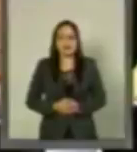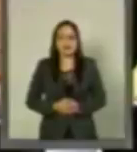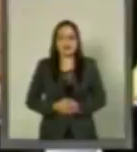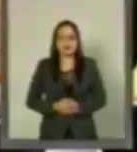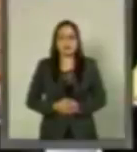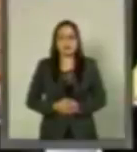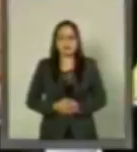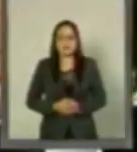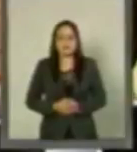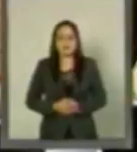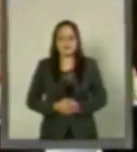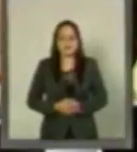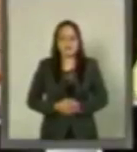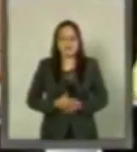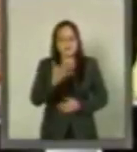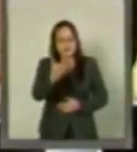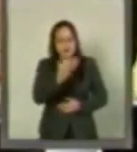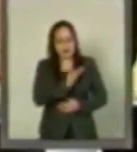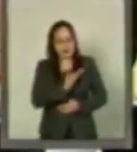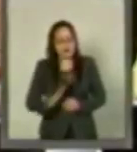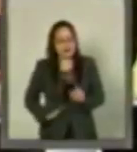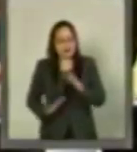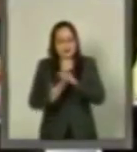Con el permiso de la presidencia,